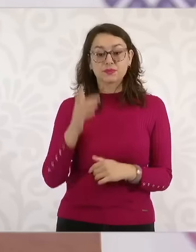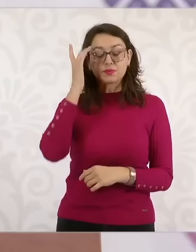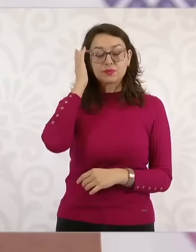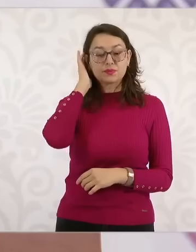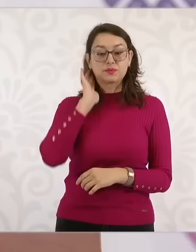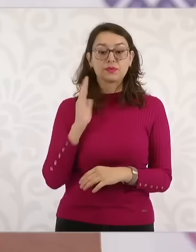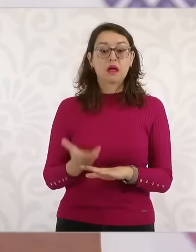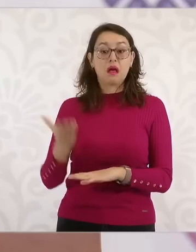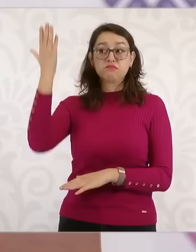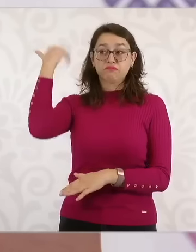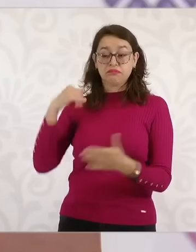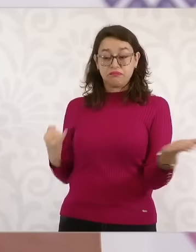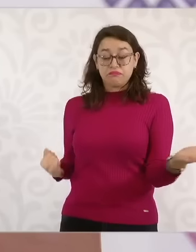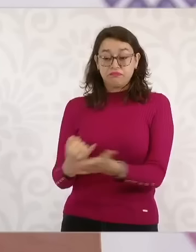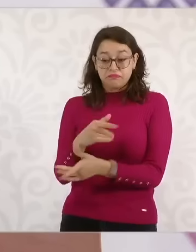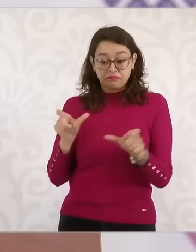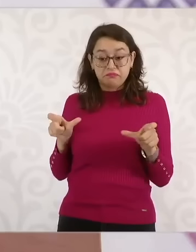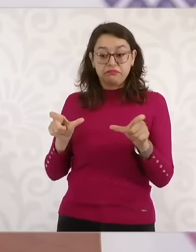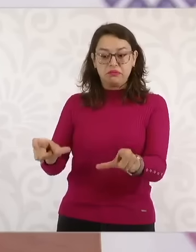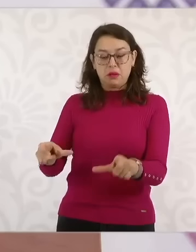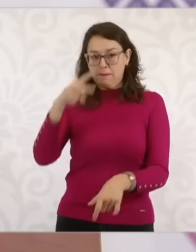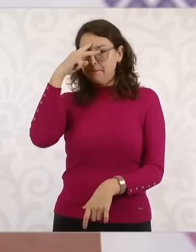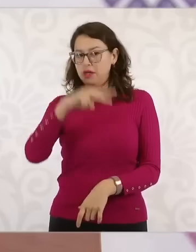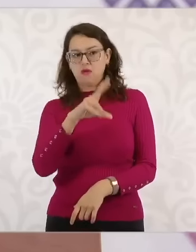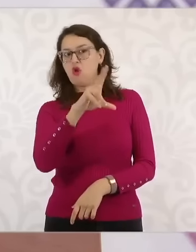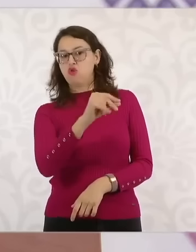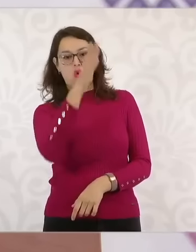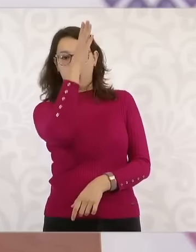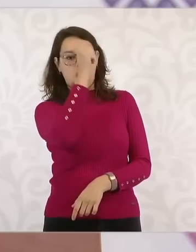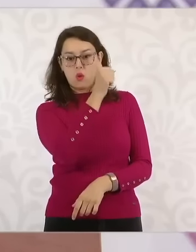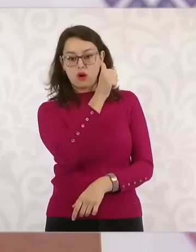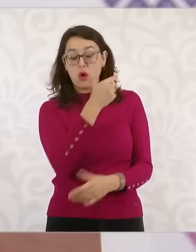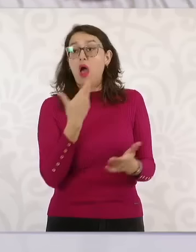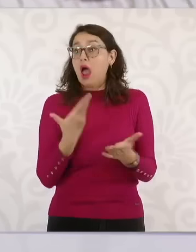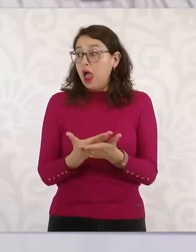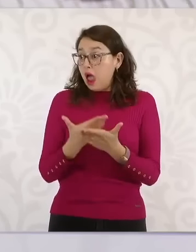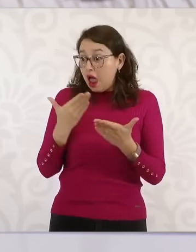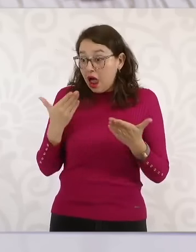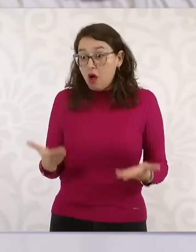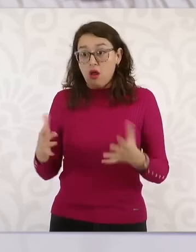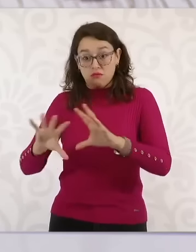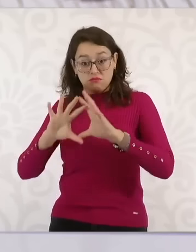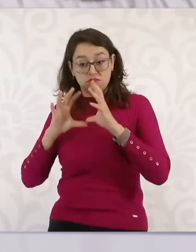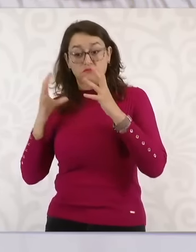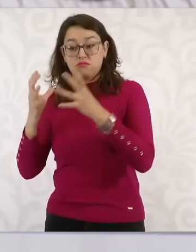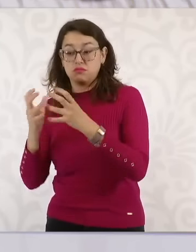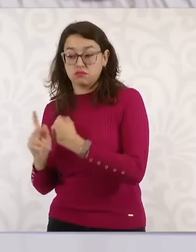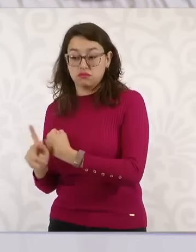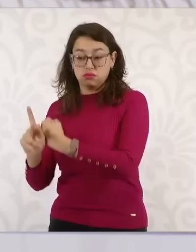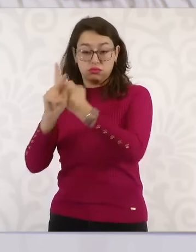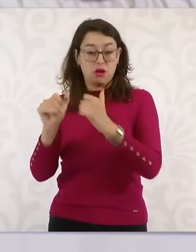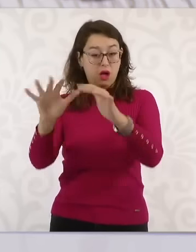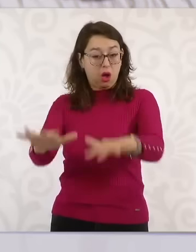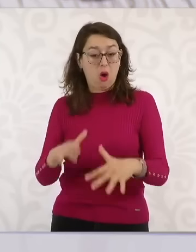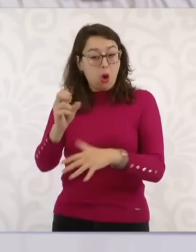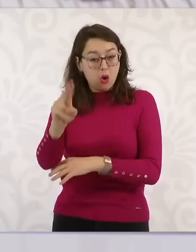opuso a ese bloqueo. Ahora ya son 100 y tantos países que en la Conferencia de Naciones